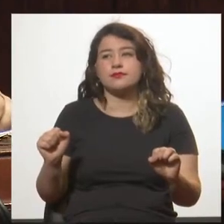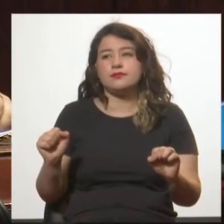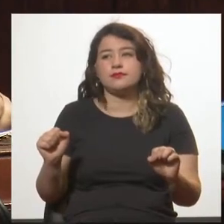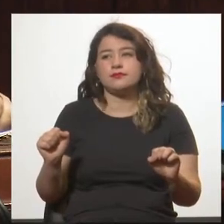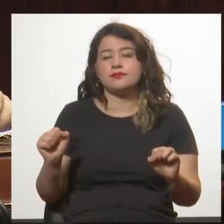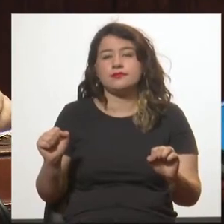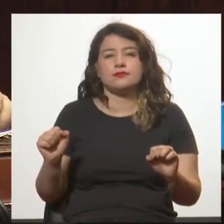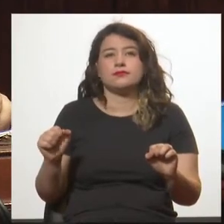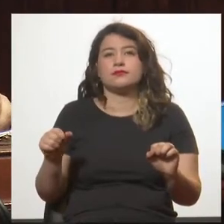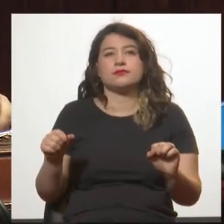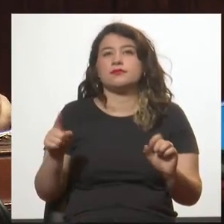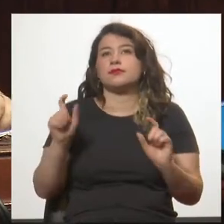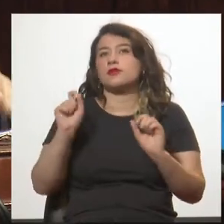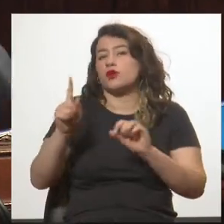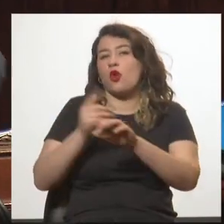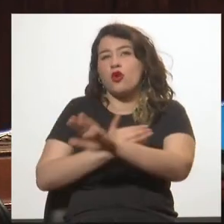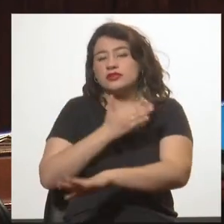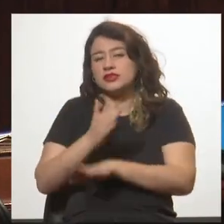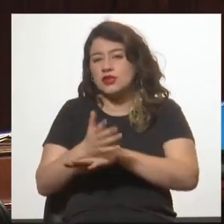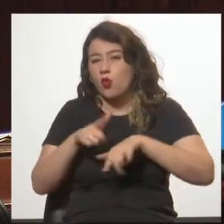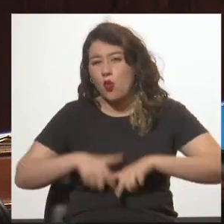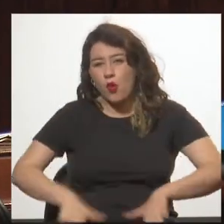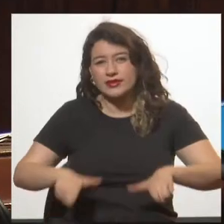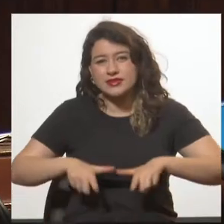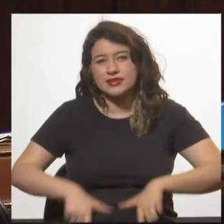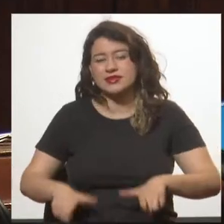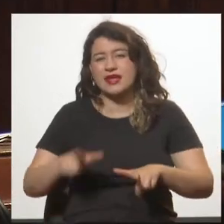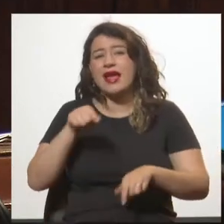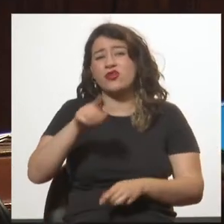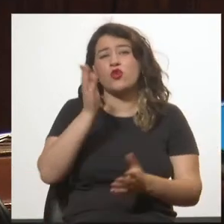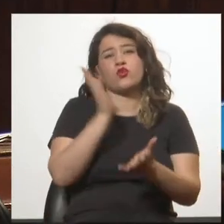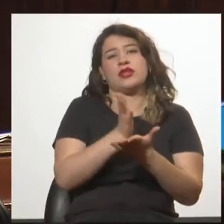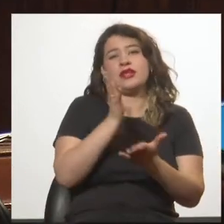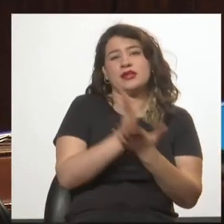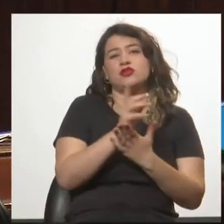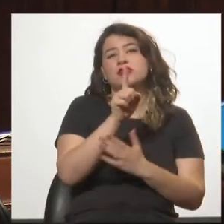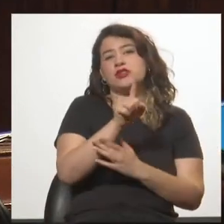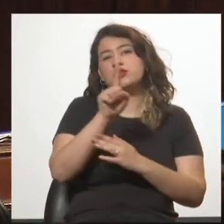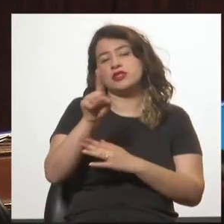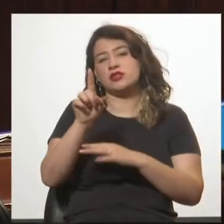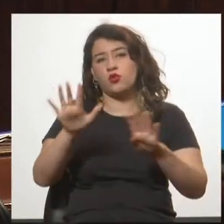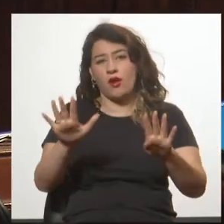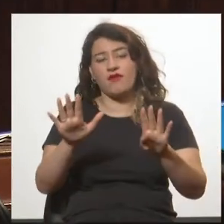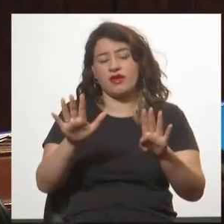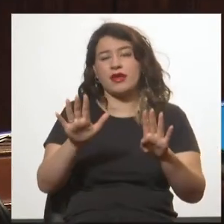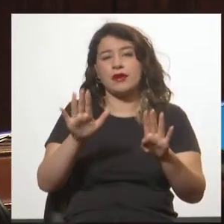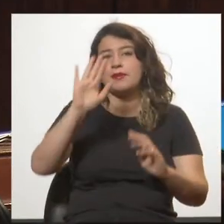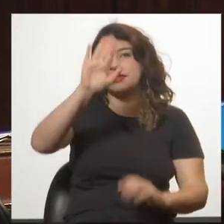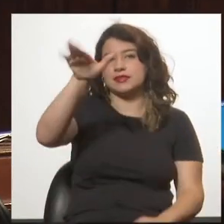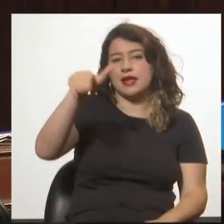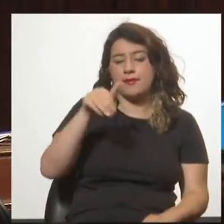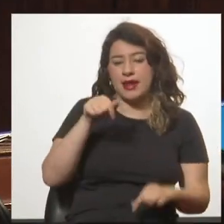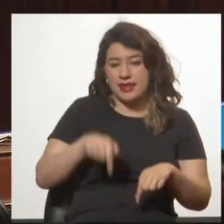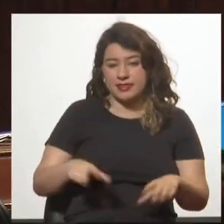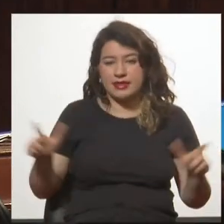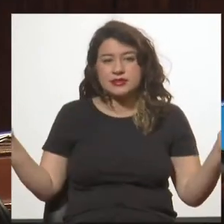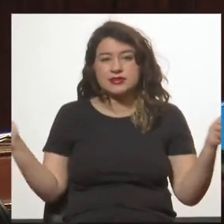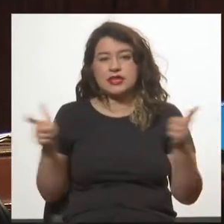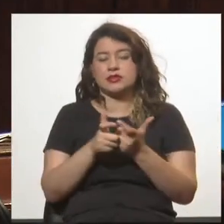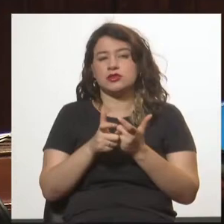los señores ministros y todas las consecuencias que tiene este es un derecho el 119 por el que está convocado esta sesión